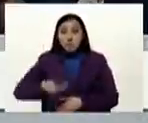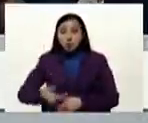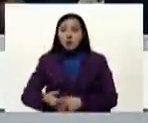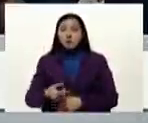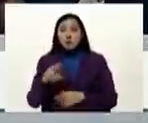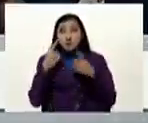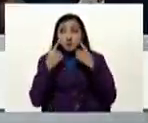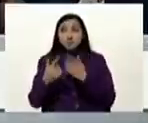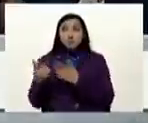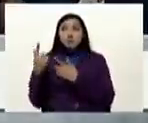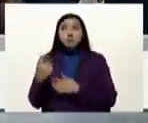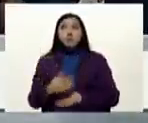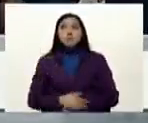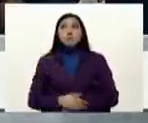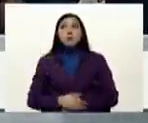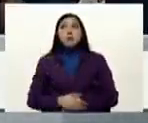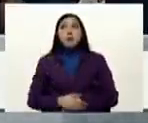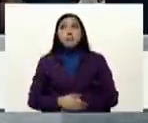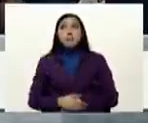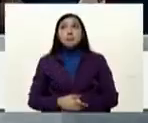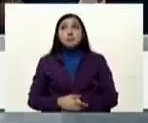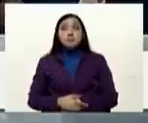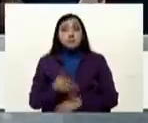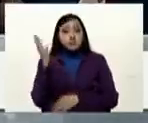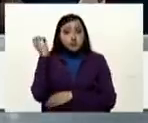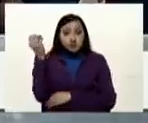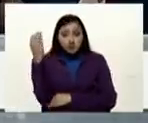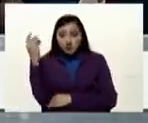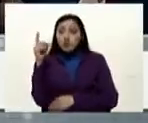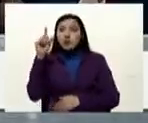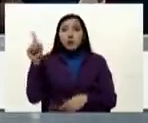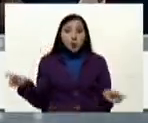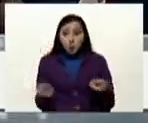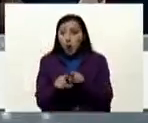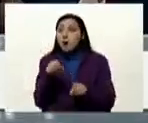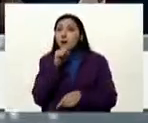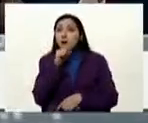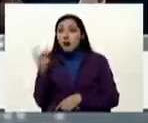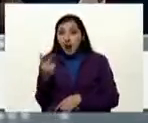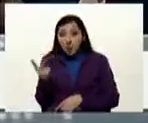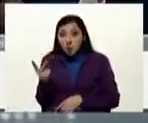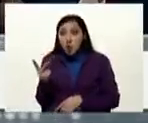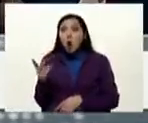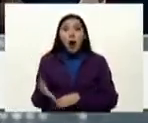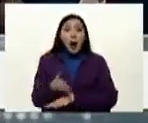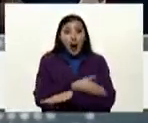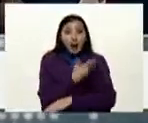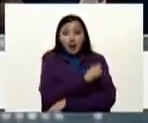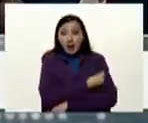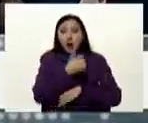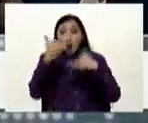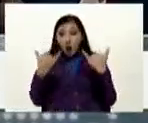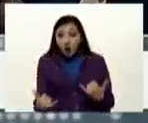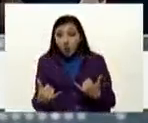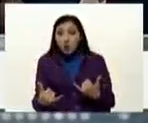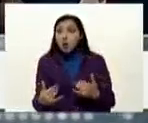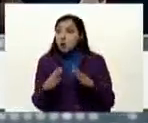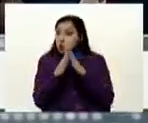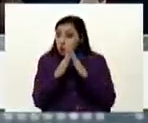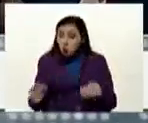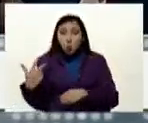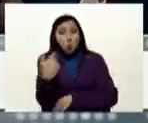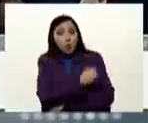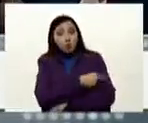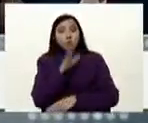escucharlos. Importante, así como vimos a María contenta con su vacuna, ahora a vacunarse todos y